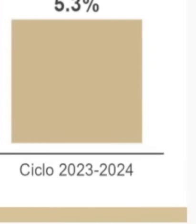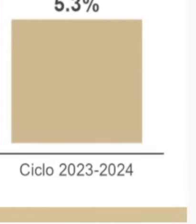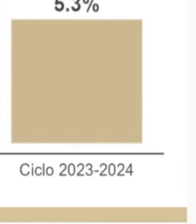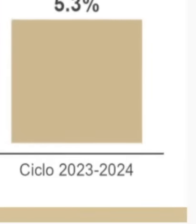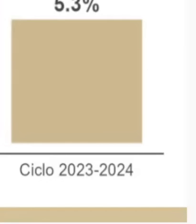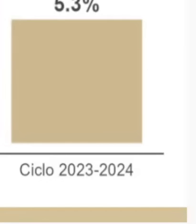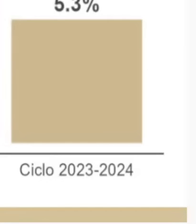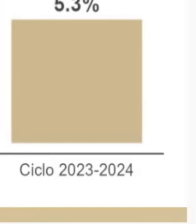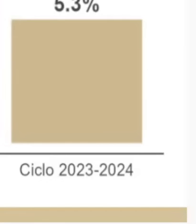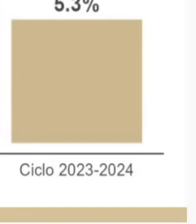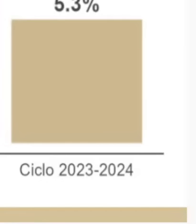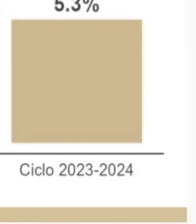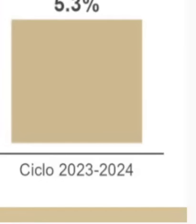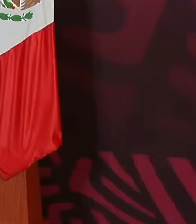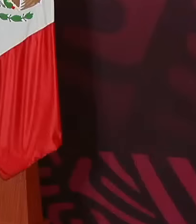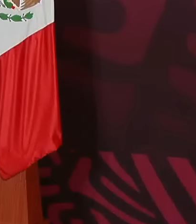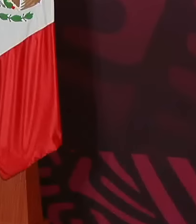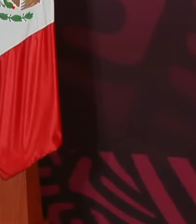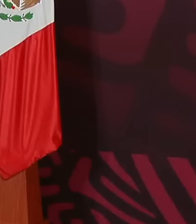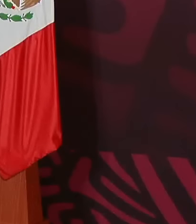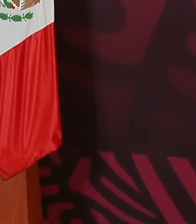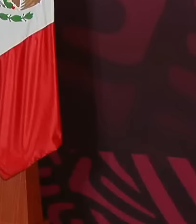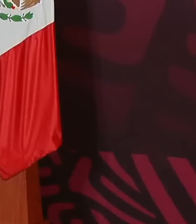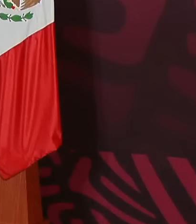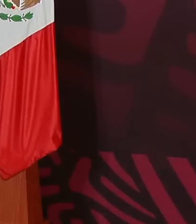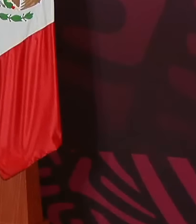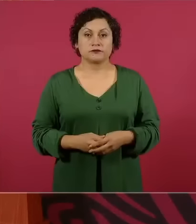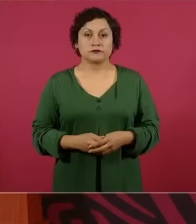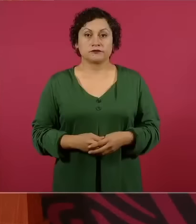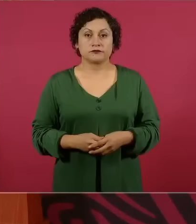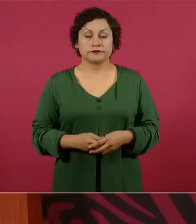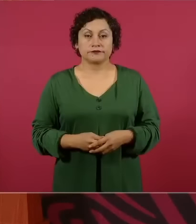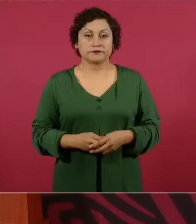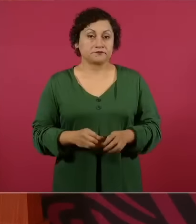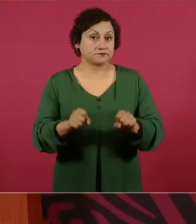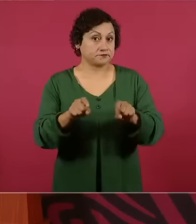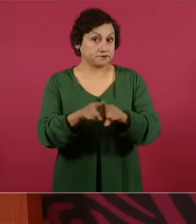En superior, la reducción